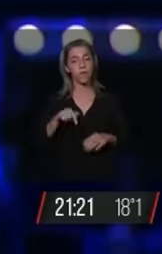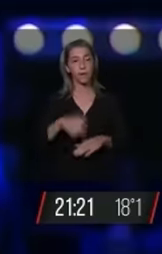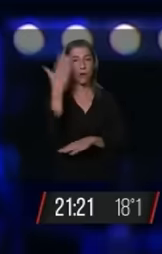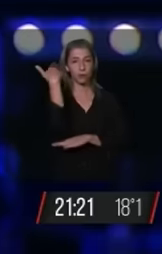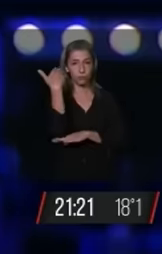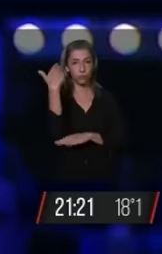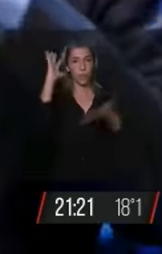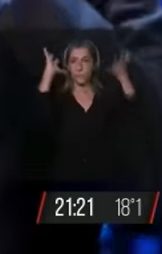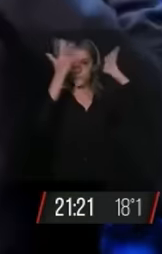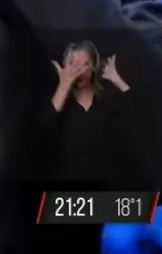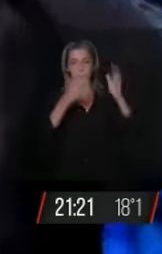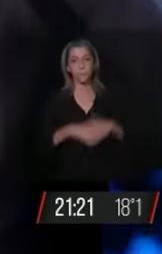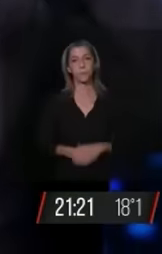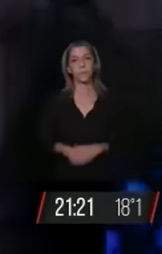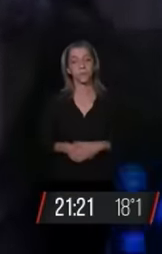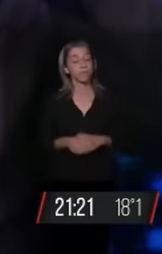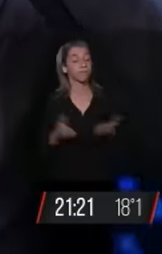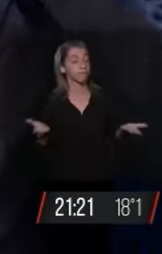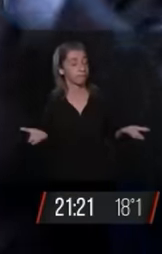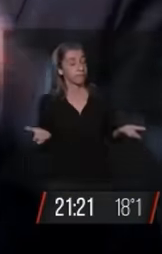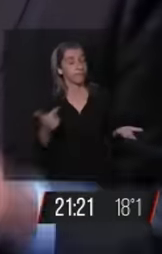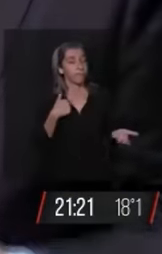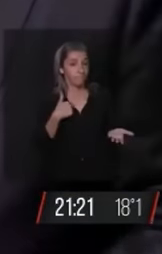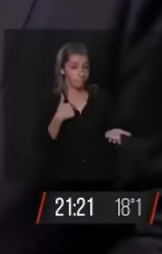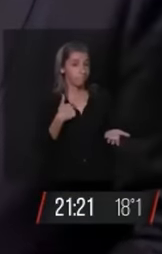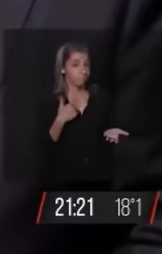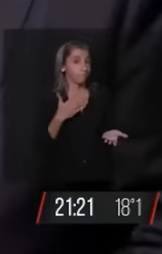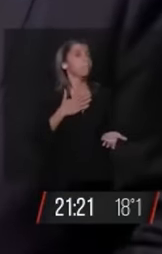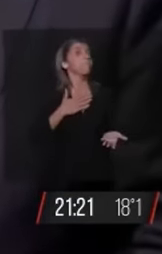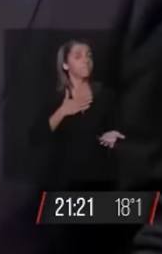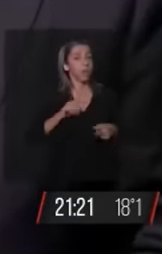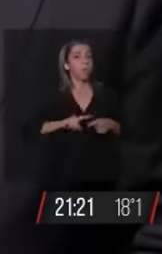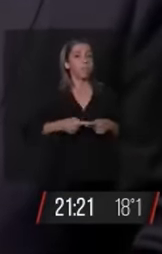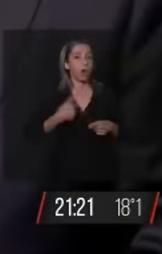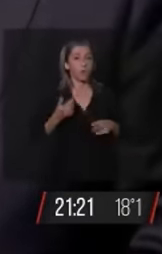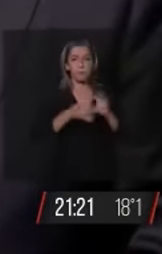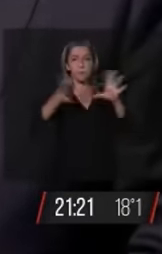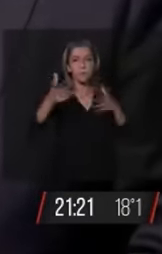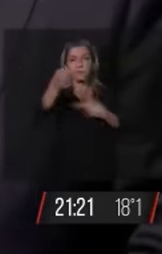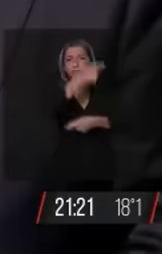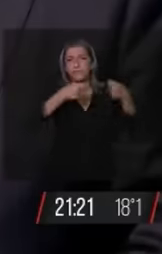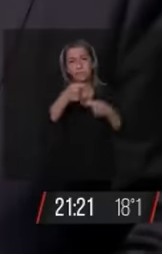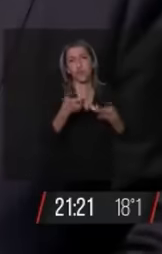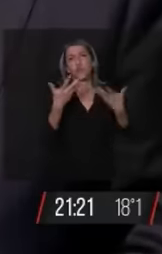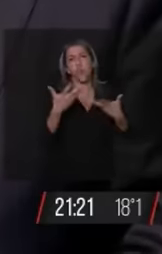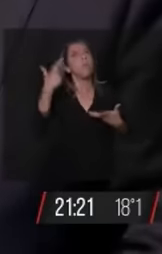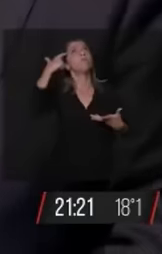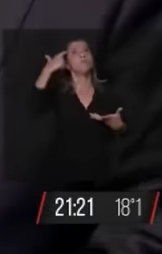Milei. Como liberal libertario creo profundamente en el comercio internacional y la apertura al comercio